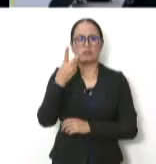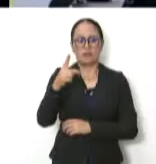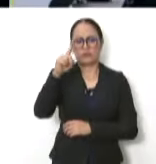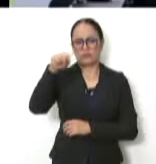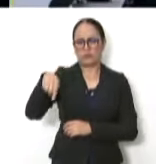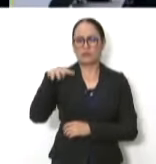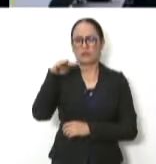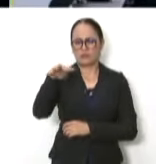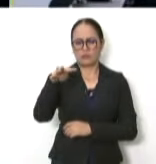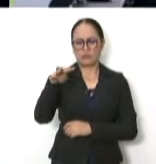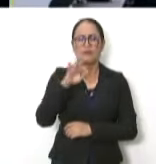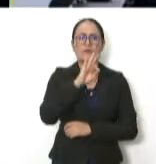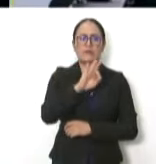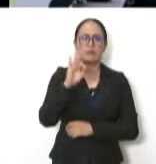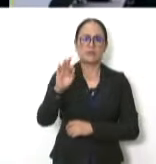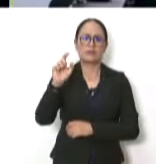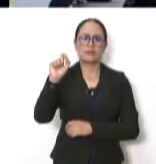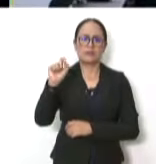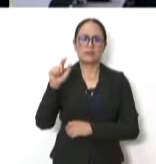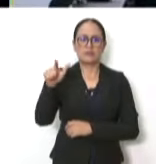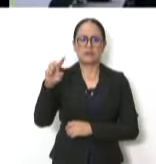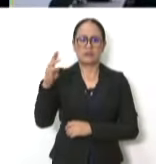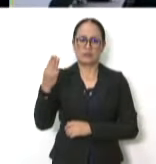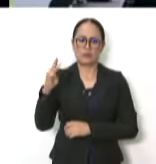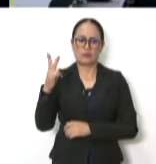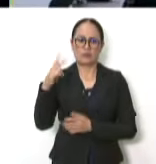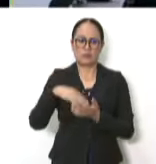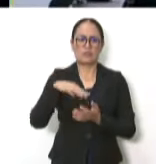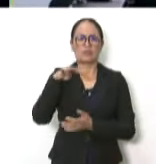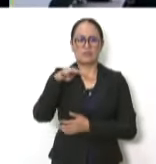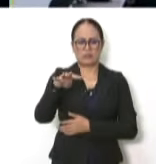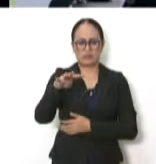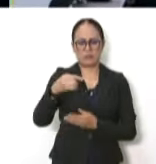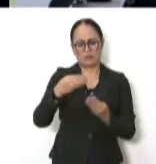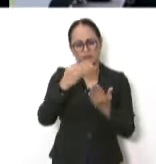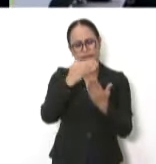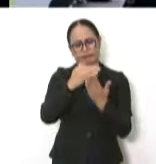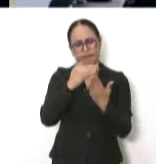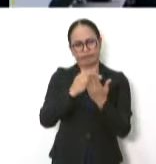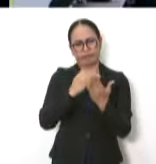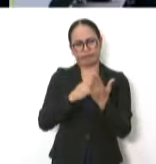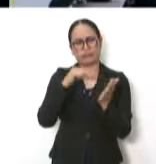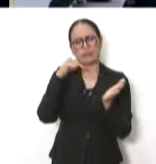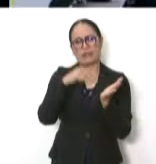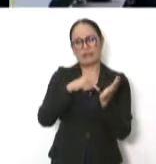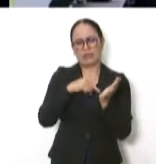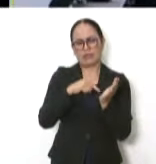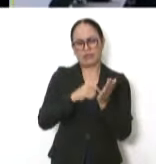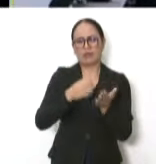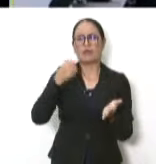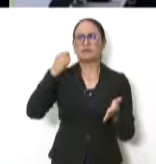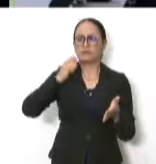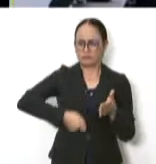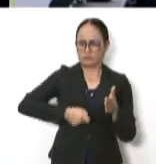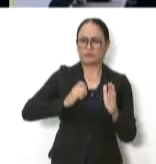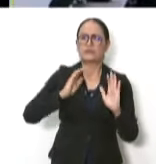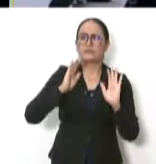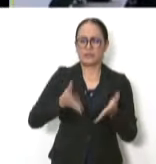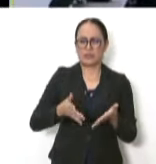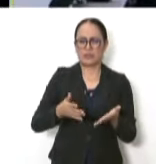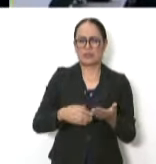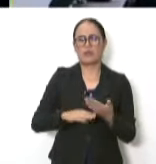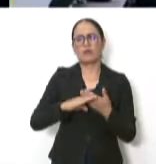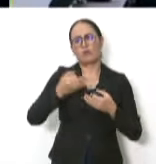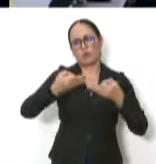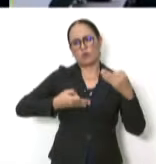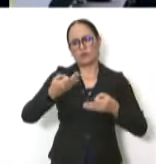1892/19, de fecha 27 de mayo de 2019, en estricto cumplimiento a la sentencia emitida en el juicio de